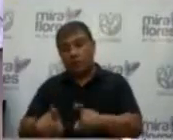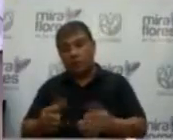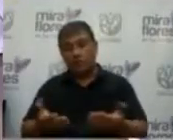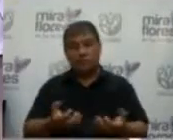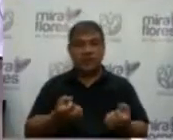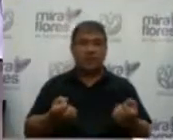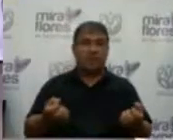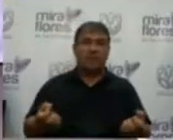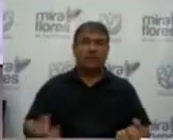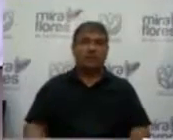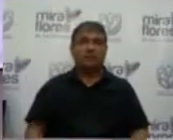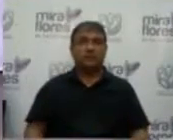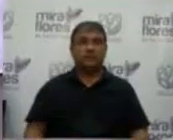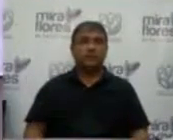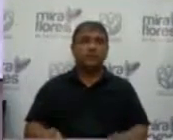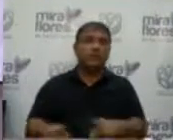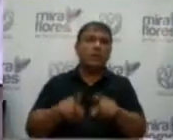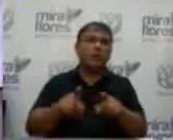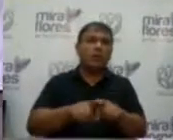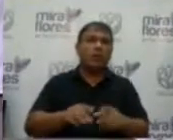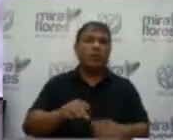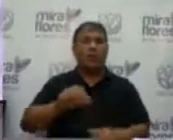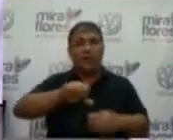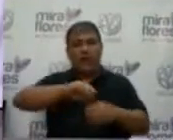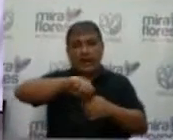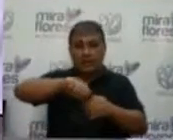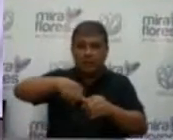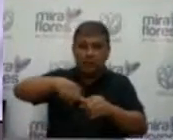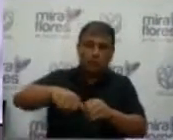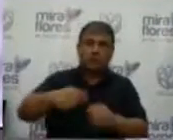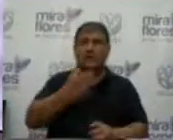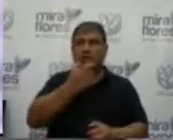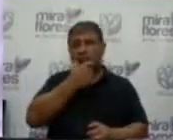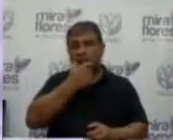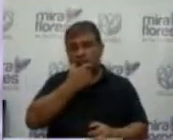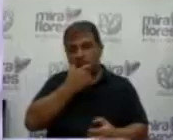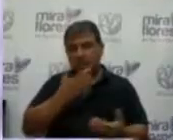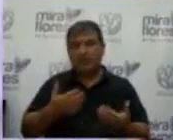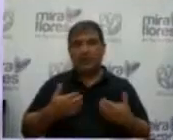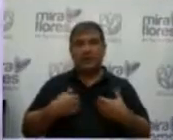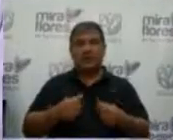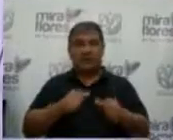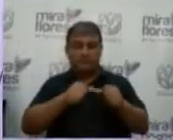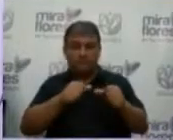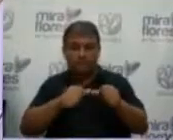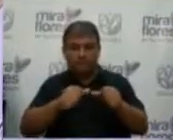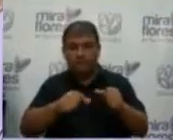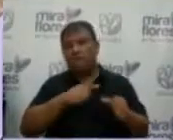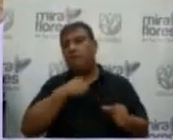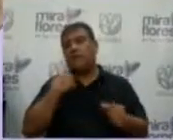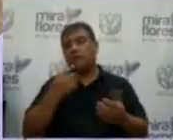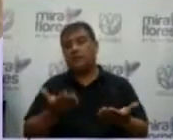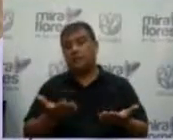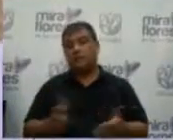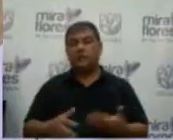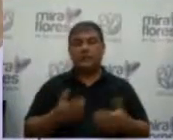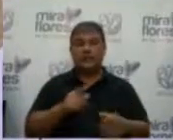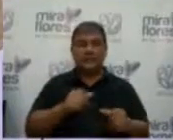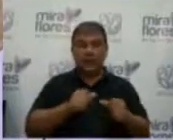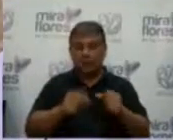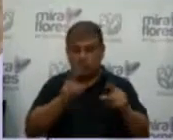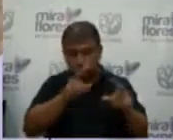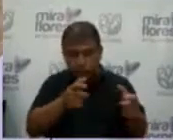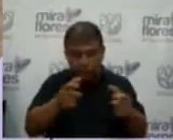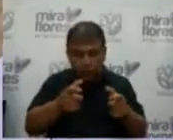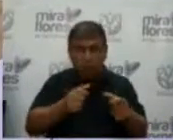elementos como atún, galletas, cosas que tienen vida perecedera, ¿no? Entonces, esa vigencia está